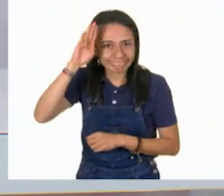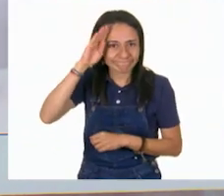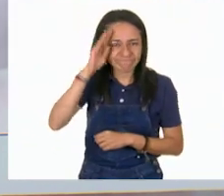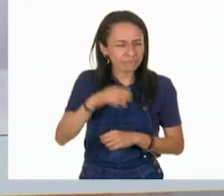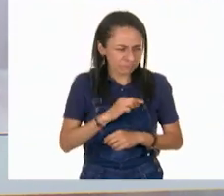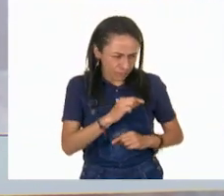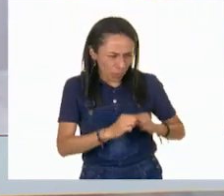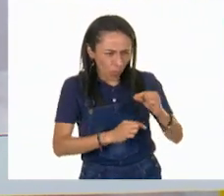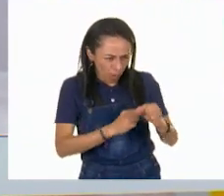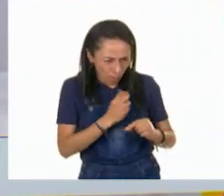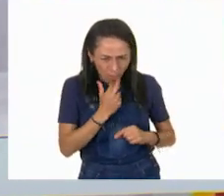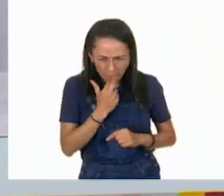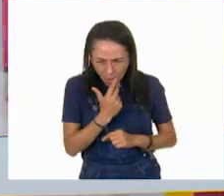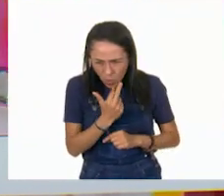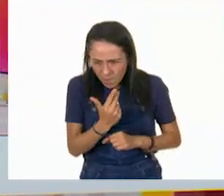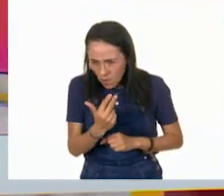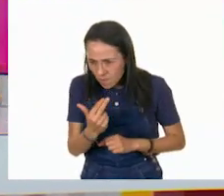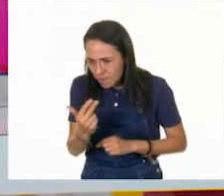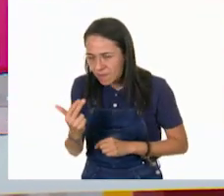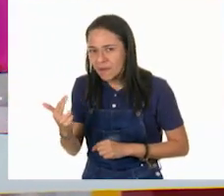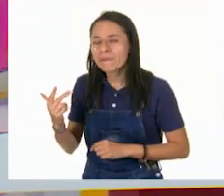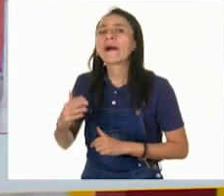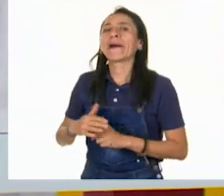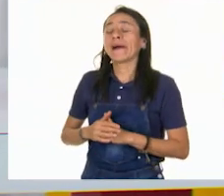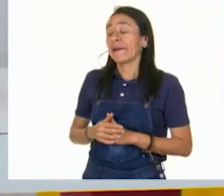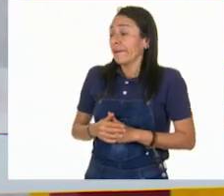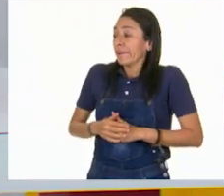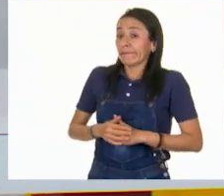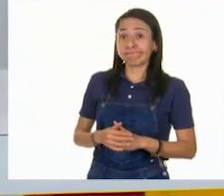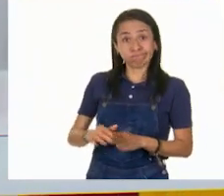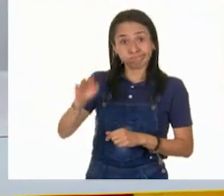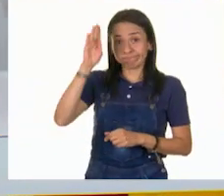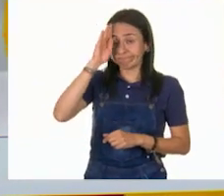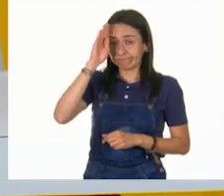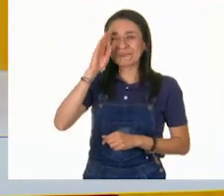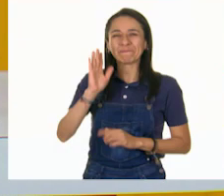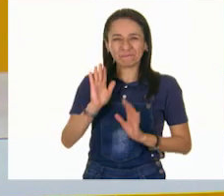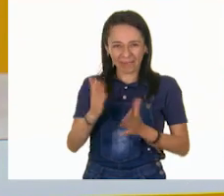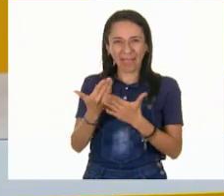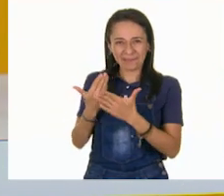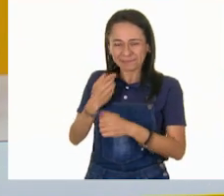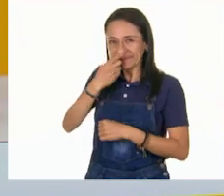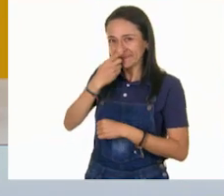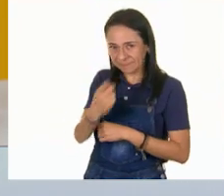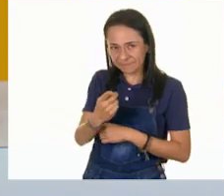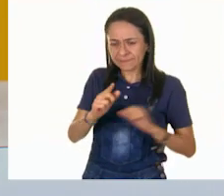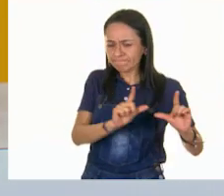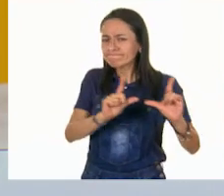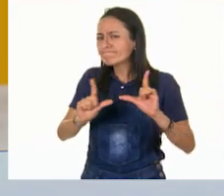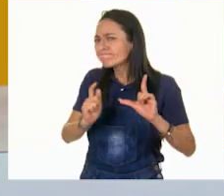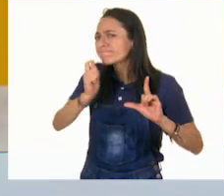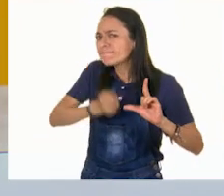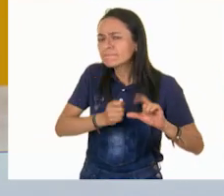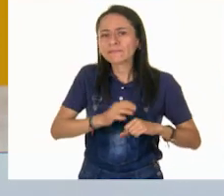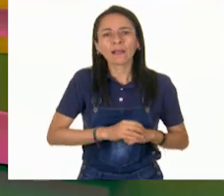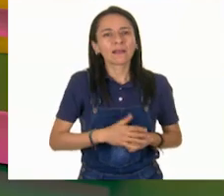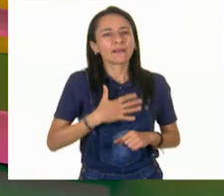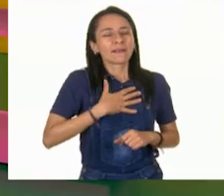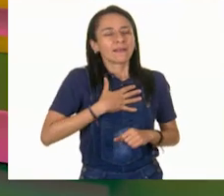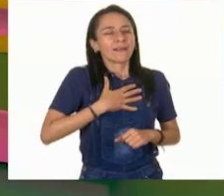mejor. Sí, qué muy barbaridad. Bien. ¡Qué barbaridad! Sí. Entonces, como decíamos, la primera es Febre Petinos. El